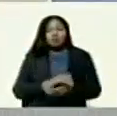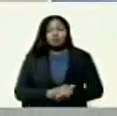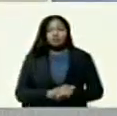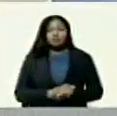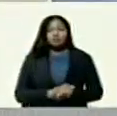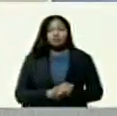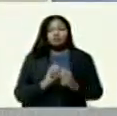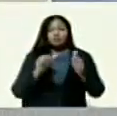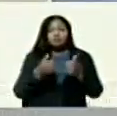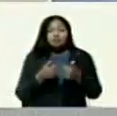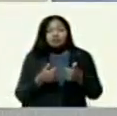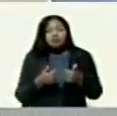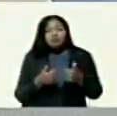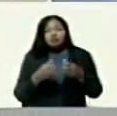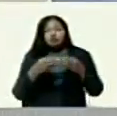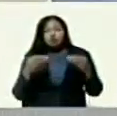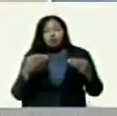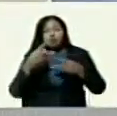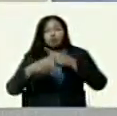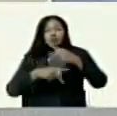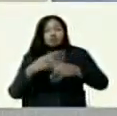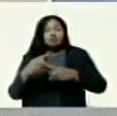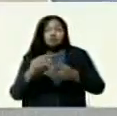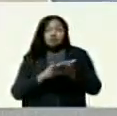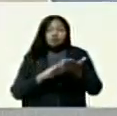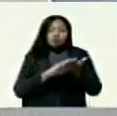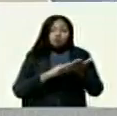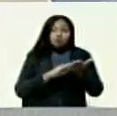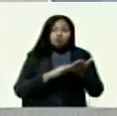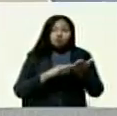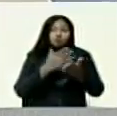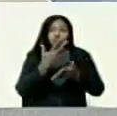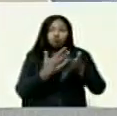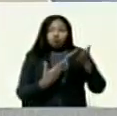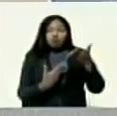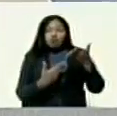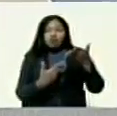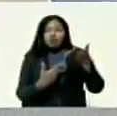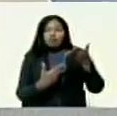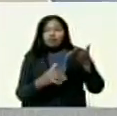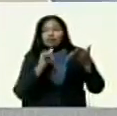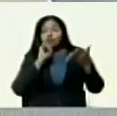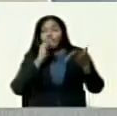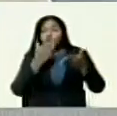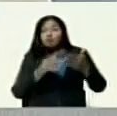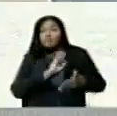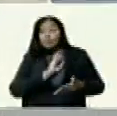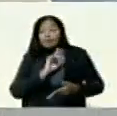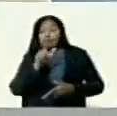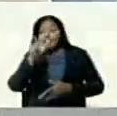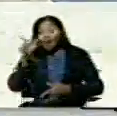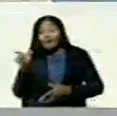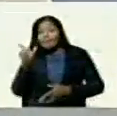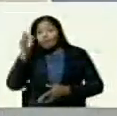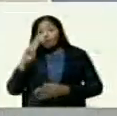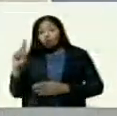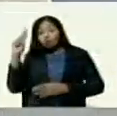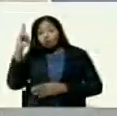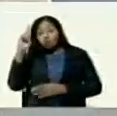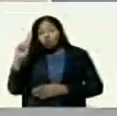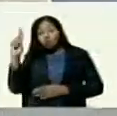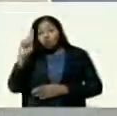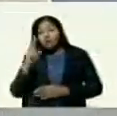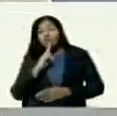entonces un proceso de cierre y recuperación de data hasta el día, hasta los 130 horas, que es el quinto día, Cada día